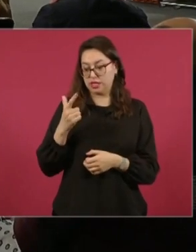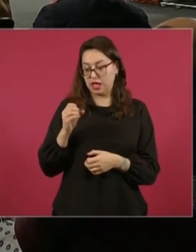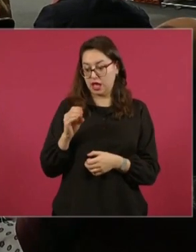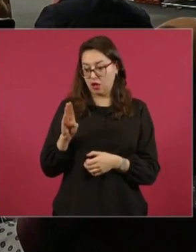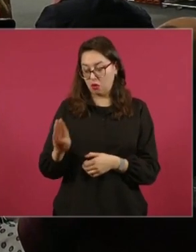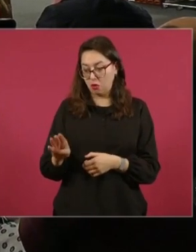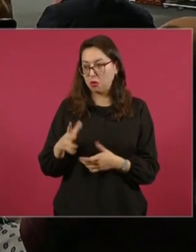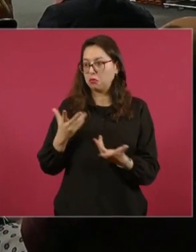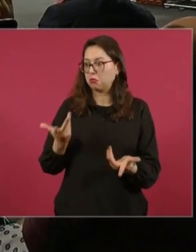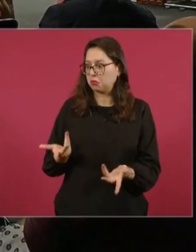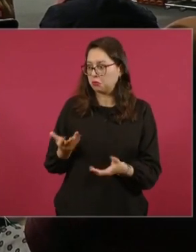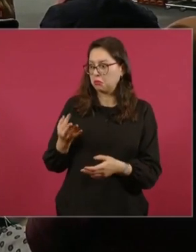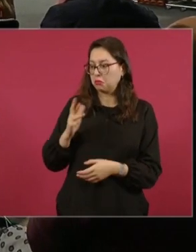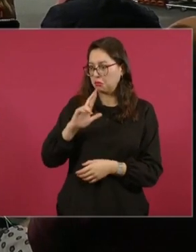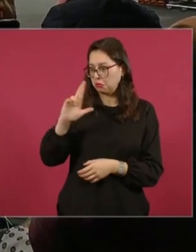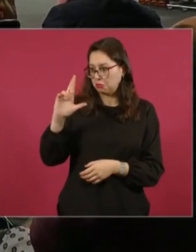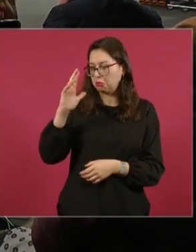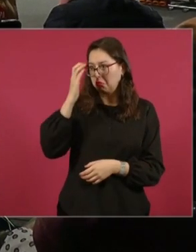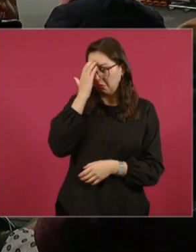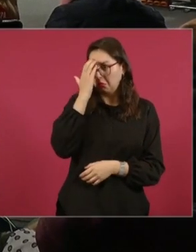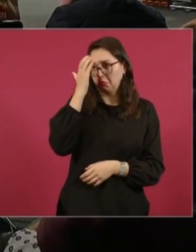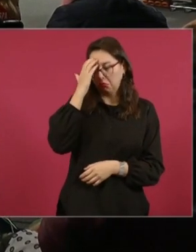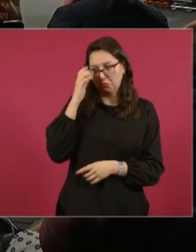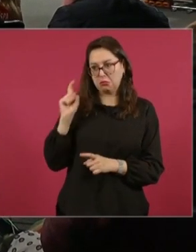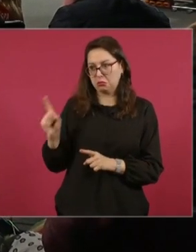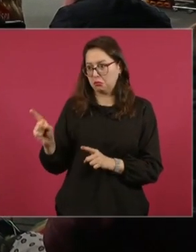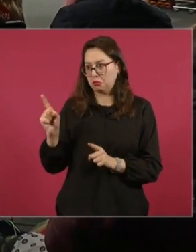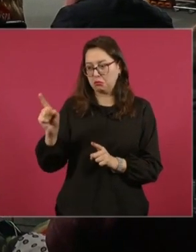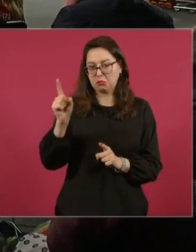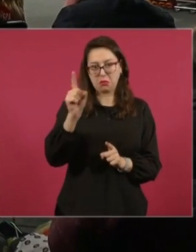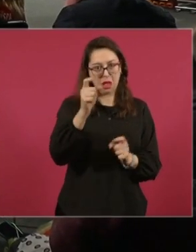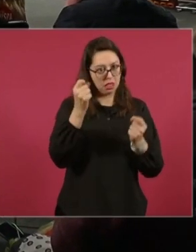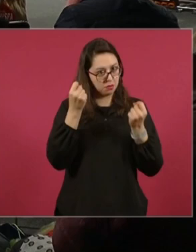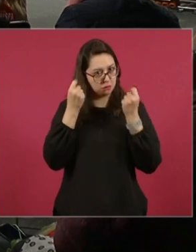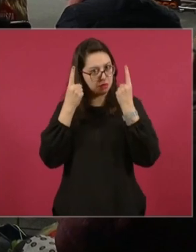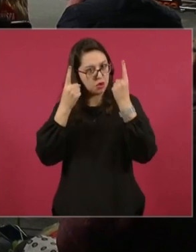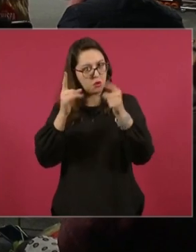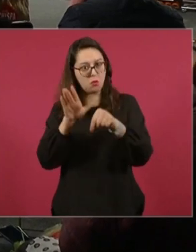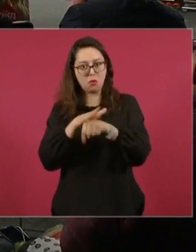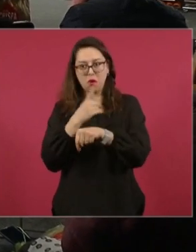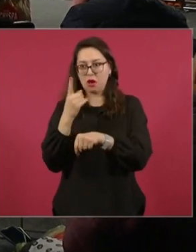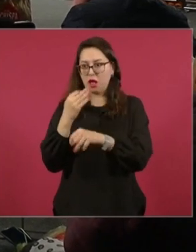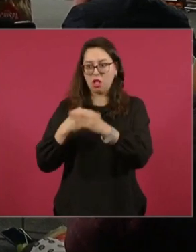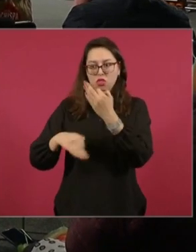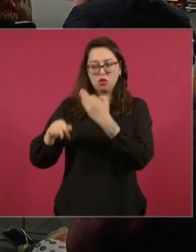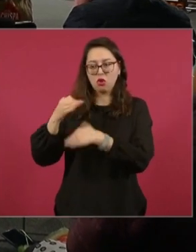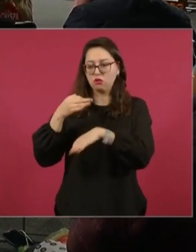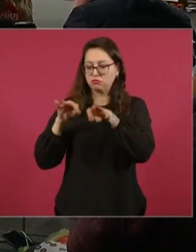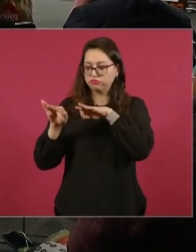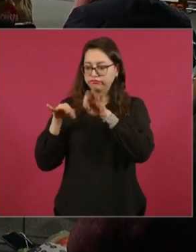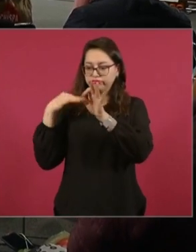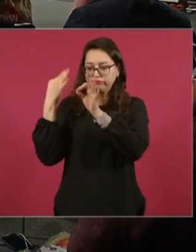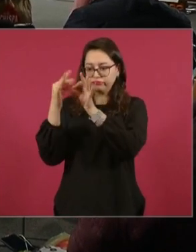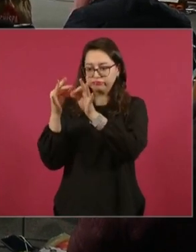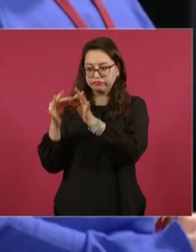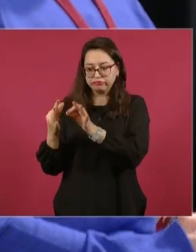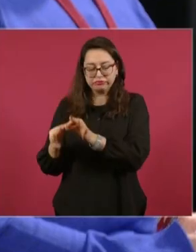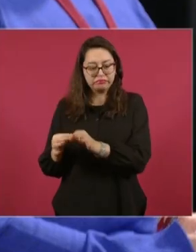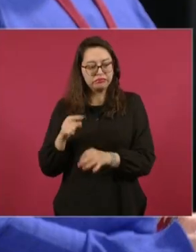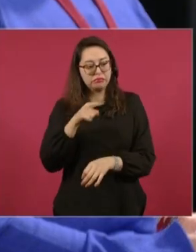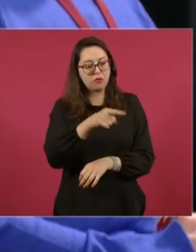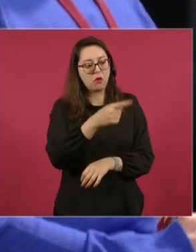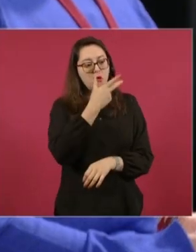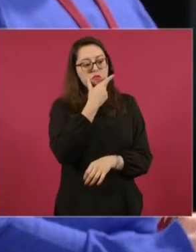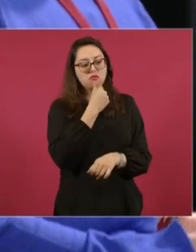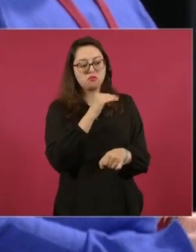lo suyo, unos amparos, otros, cualquier actividad que fuera para evitar que se diera el desalojo. Fernando